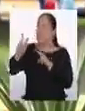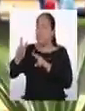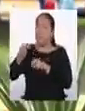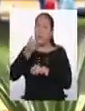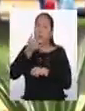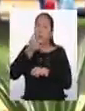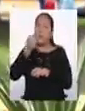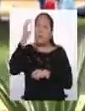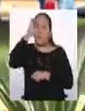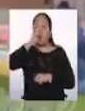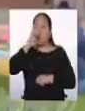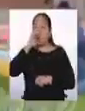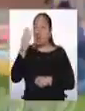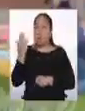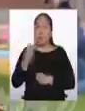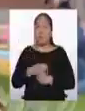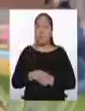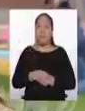que pasaba en Europa,